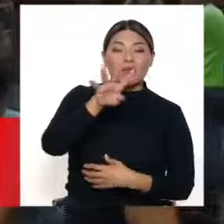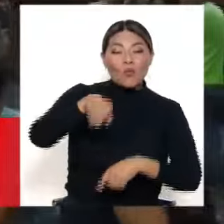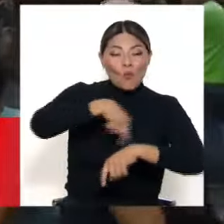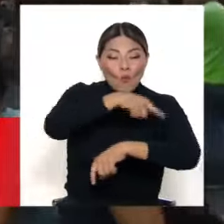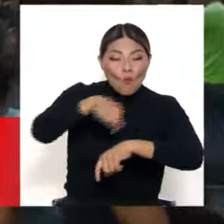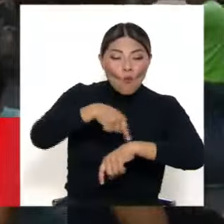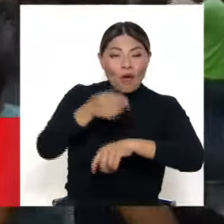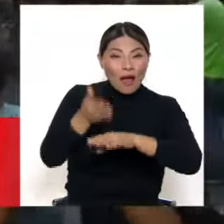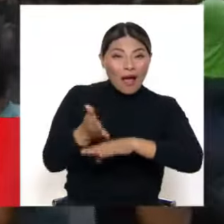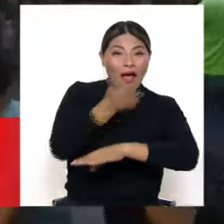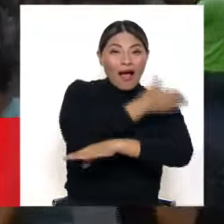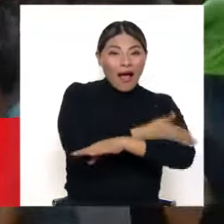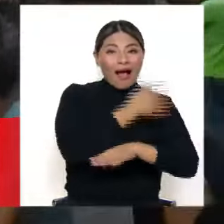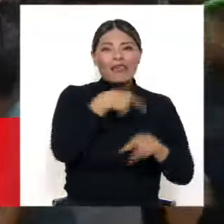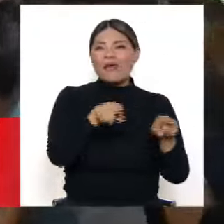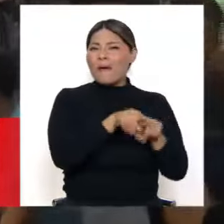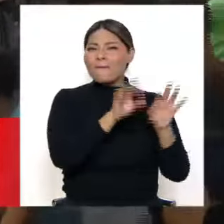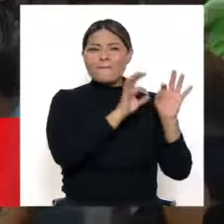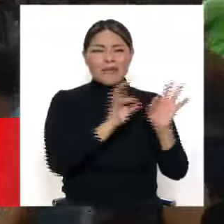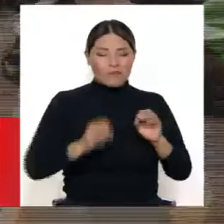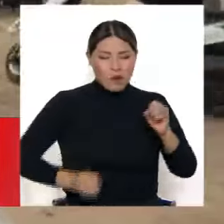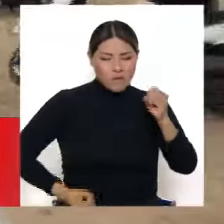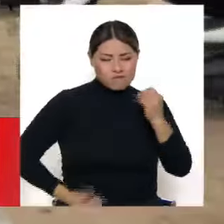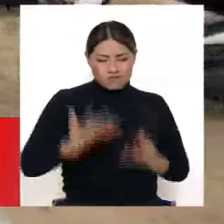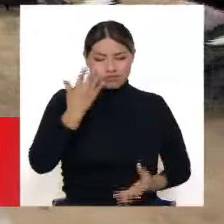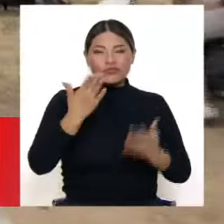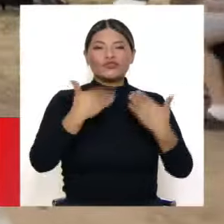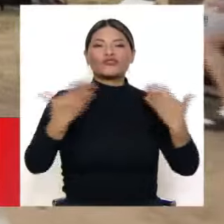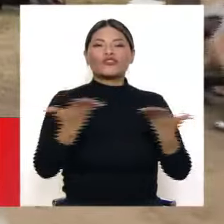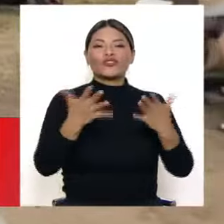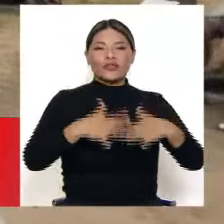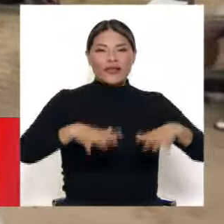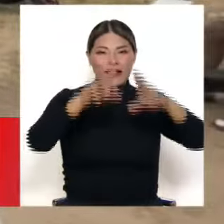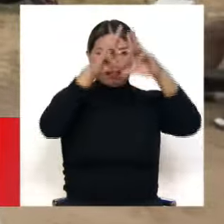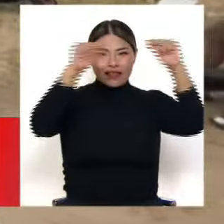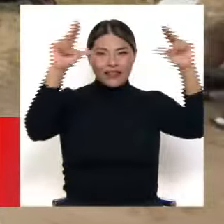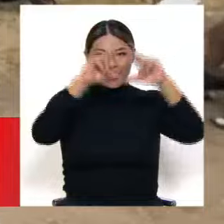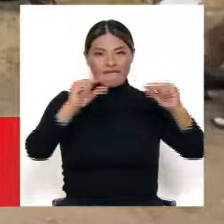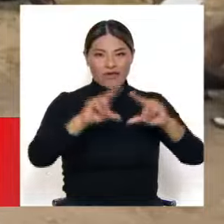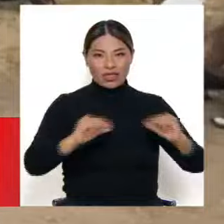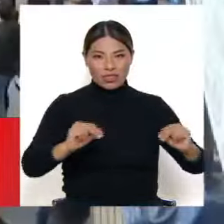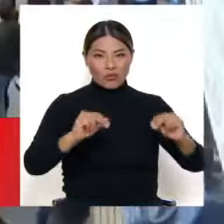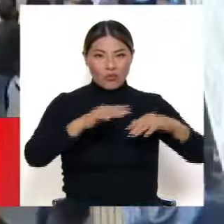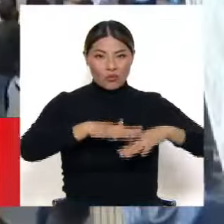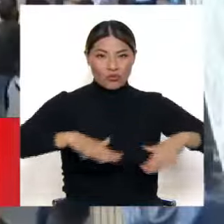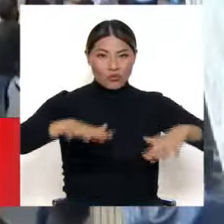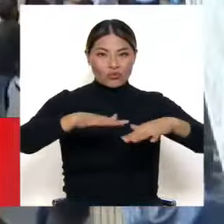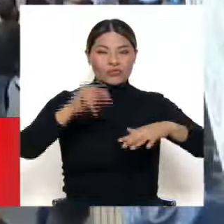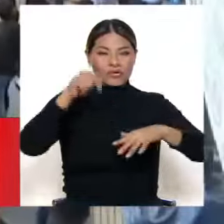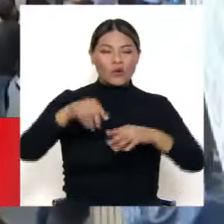después de los numerosos estallidos en Líbano nuevamente el horror se